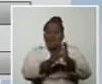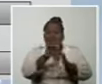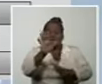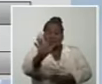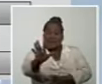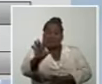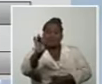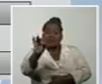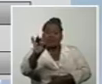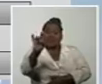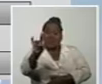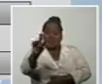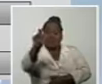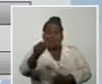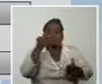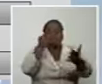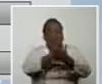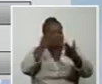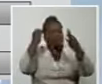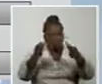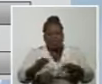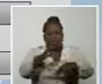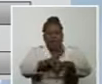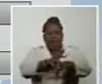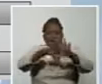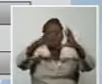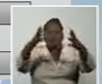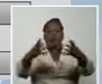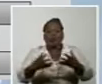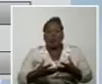5.067.579 casos confirmados y